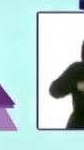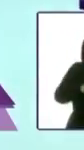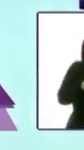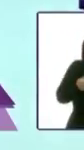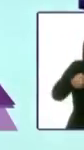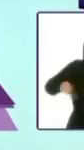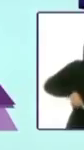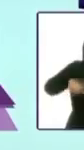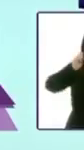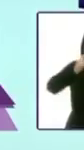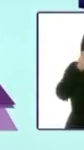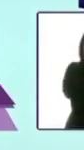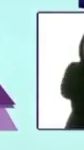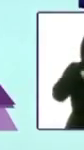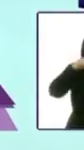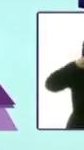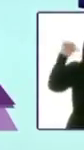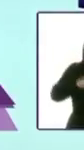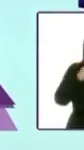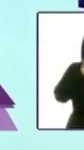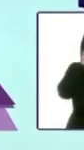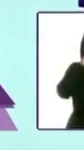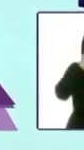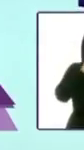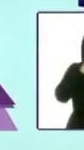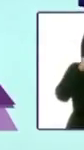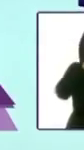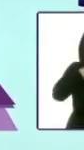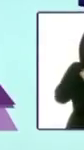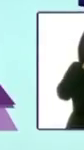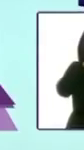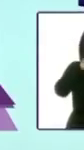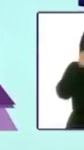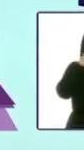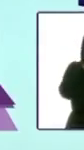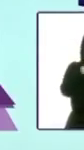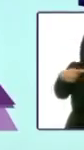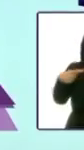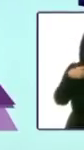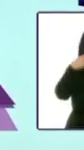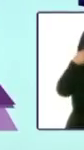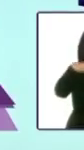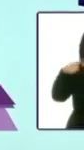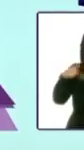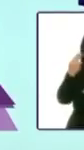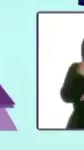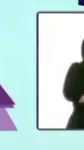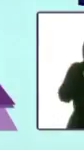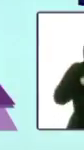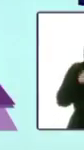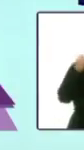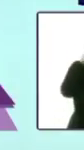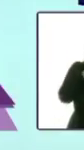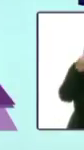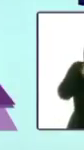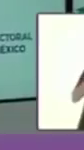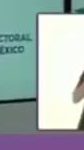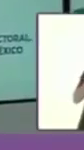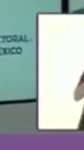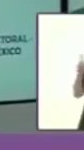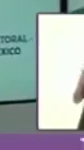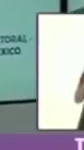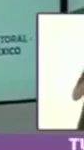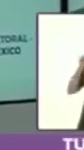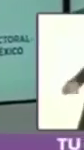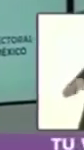es lo que más llama la atención. Pero sin lugar a dudas fue el mejor debate, el más divertido quizá, por